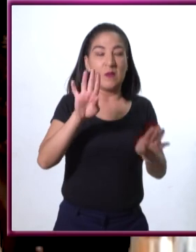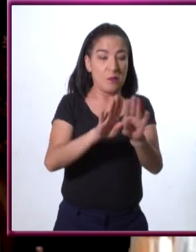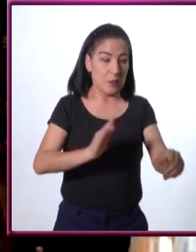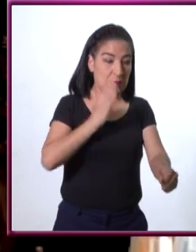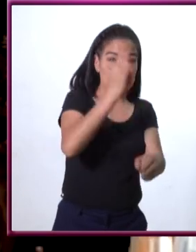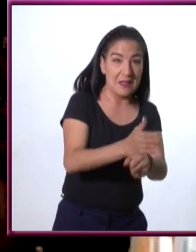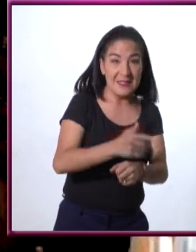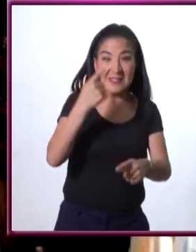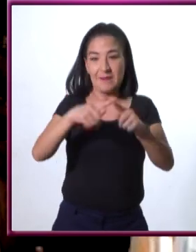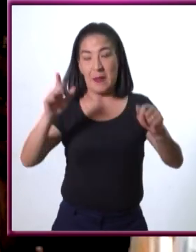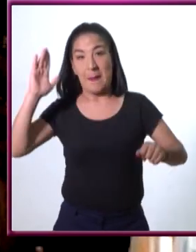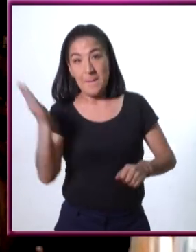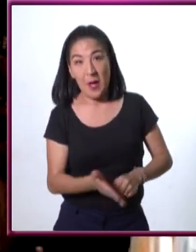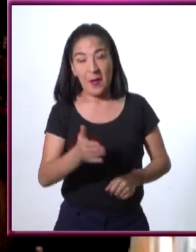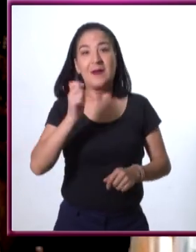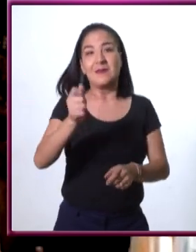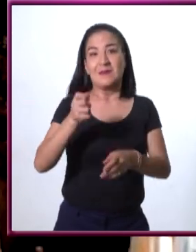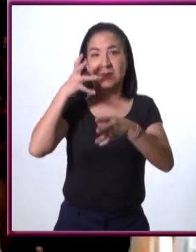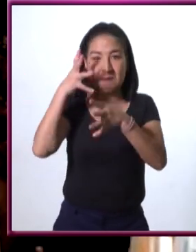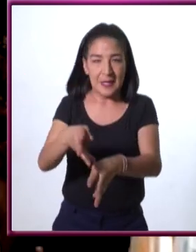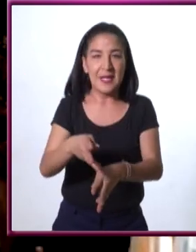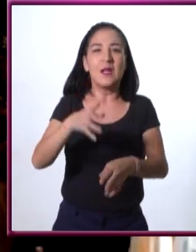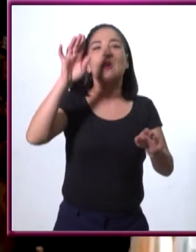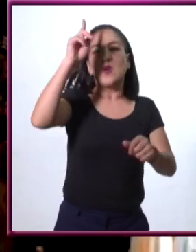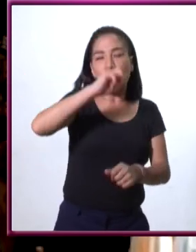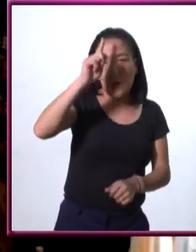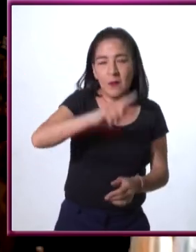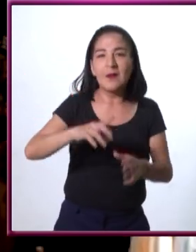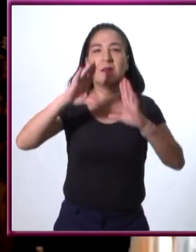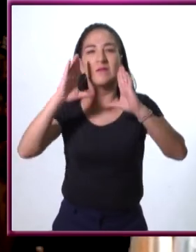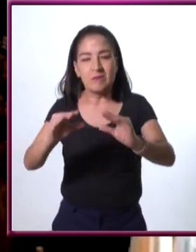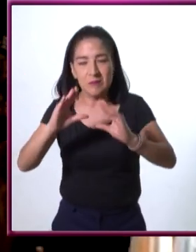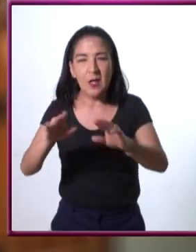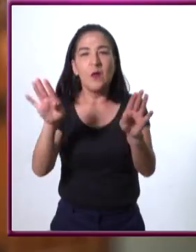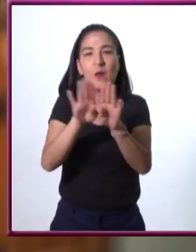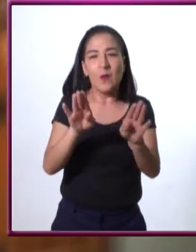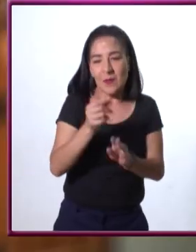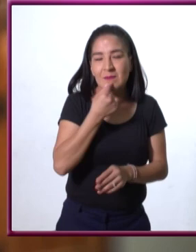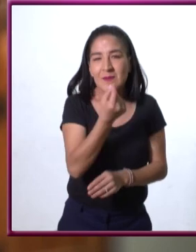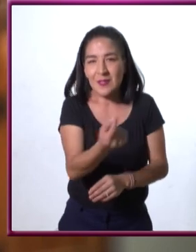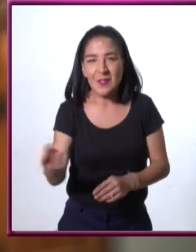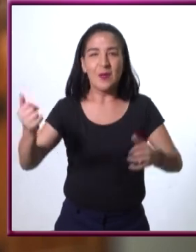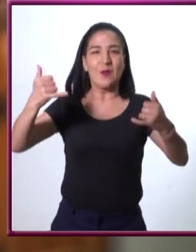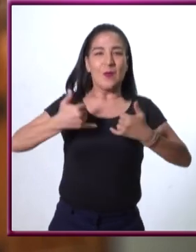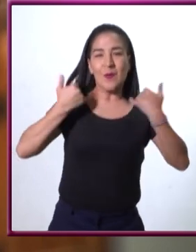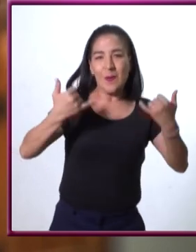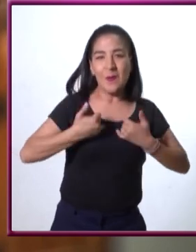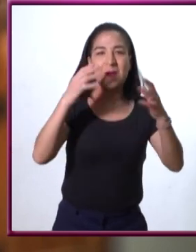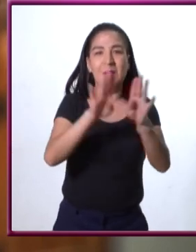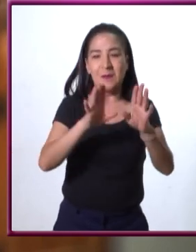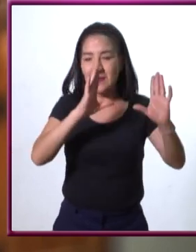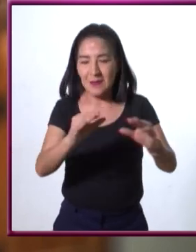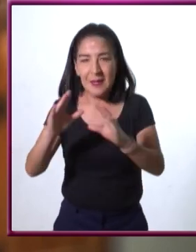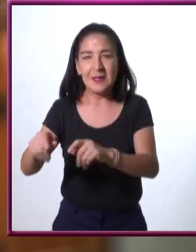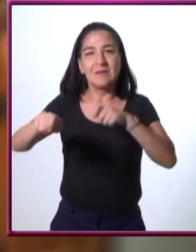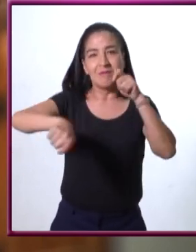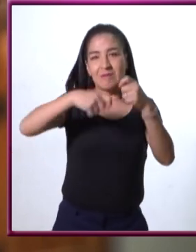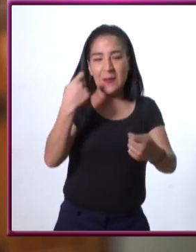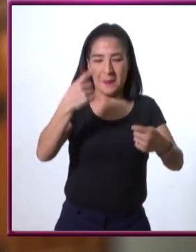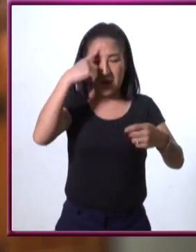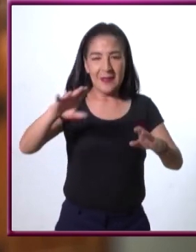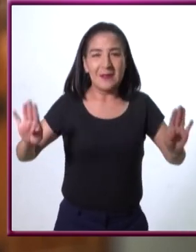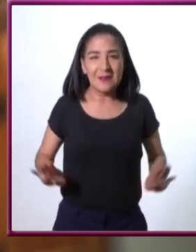y el castigo y cuándo corregir, enseñar, modelar a nuestros niños, a nuestros jóvenes, conductas y habilidades